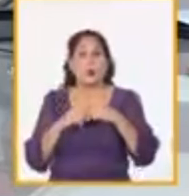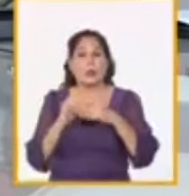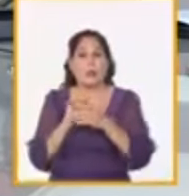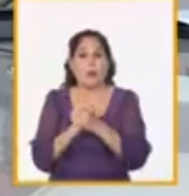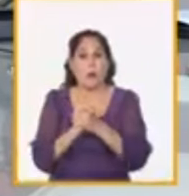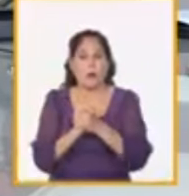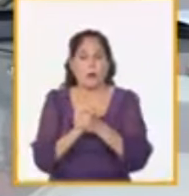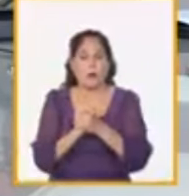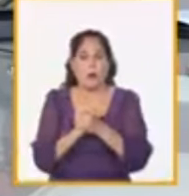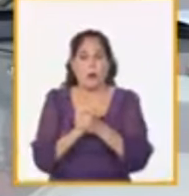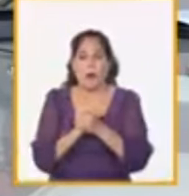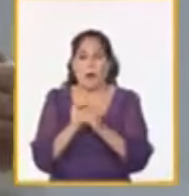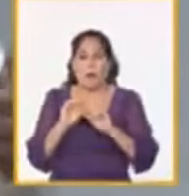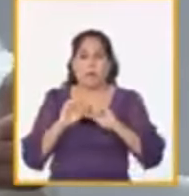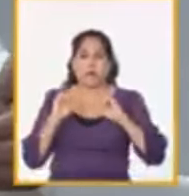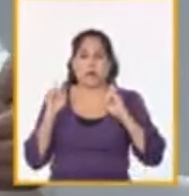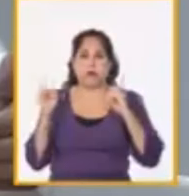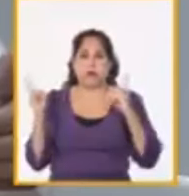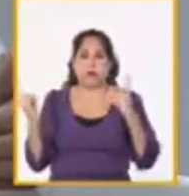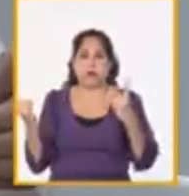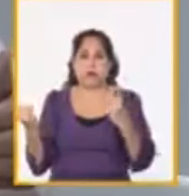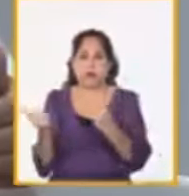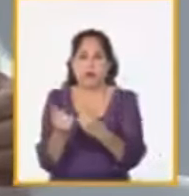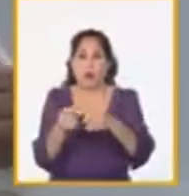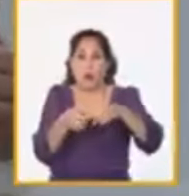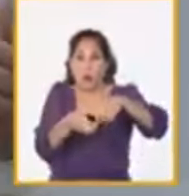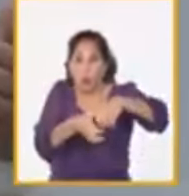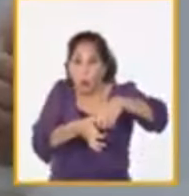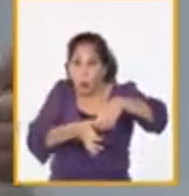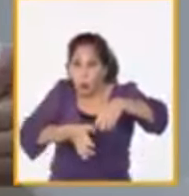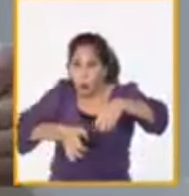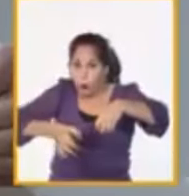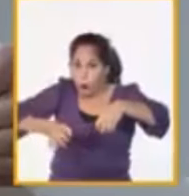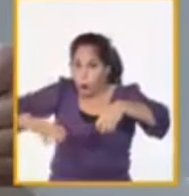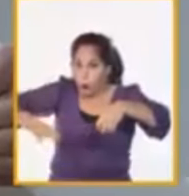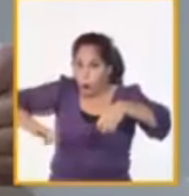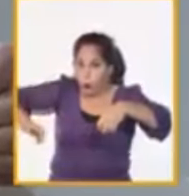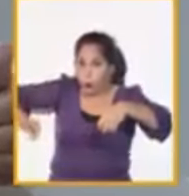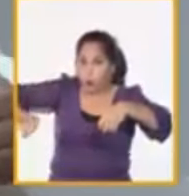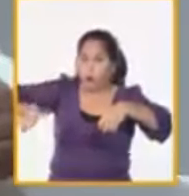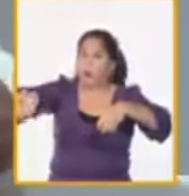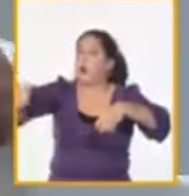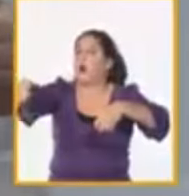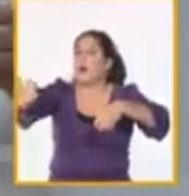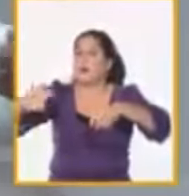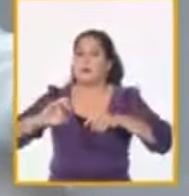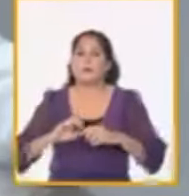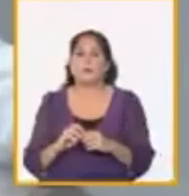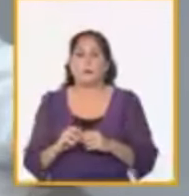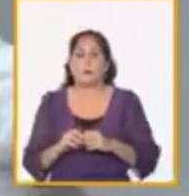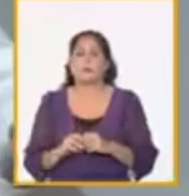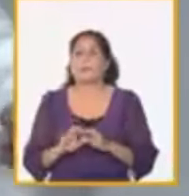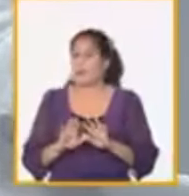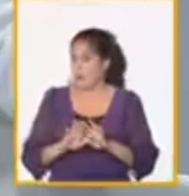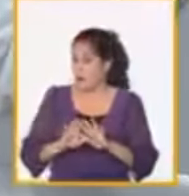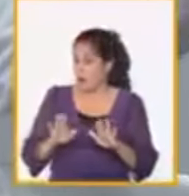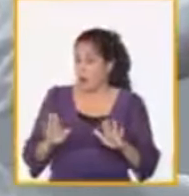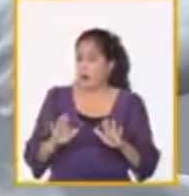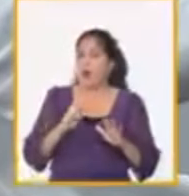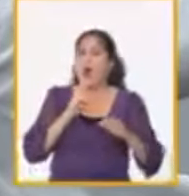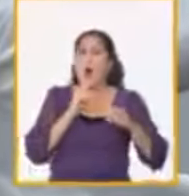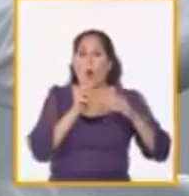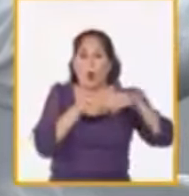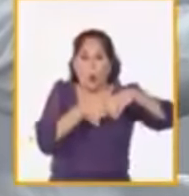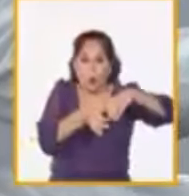trasvase que es con tubería. Pero hay un momento en que esa agua cae a un canal